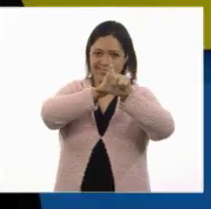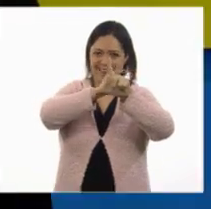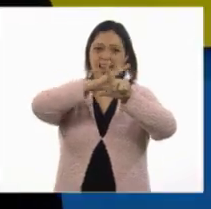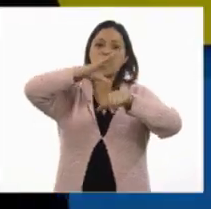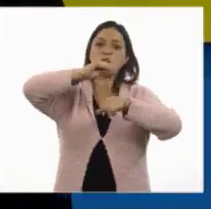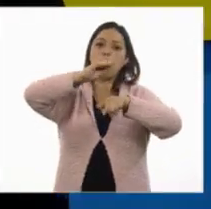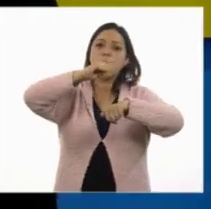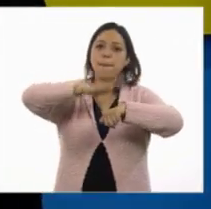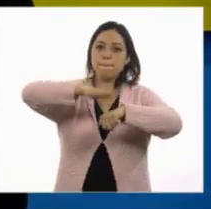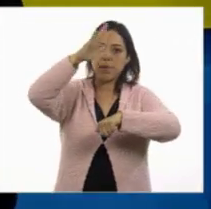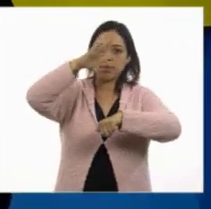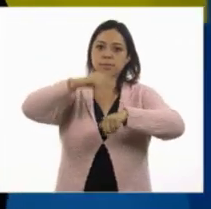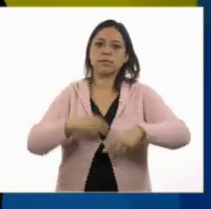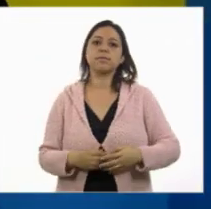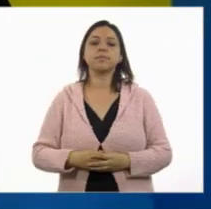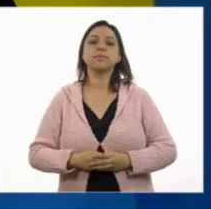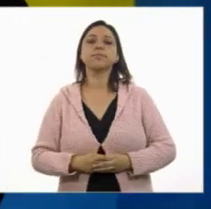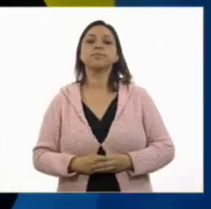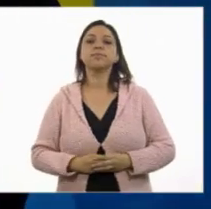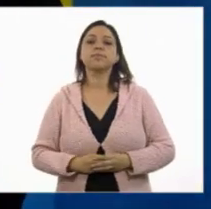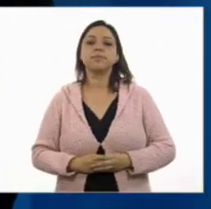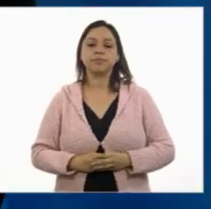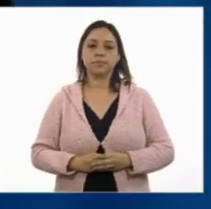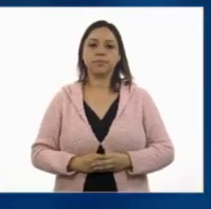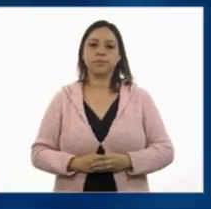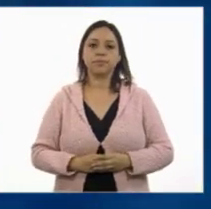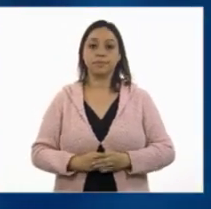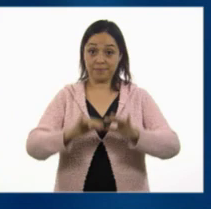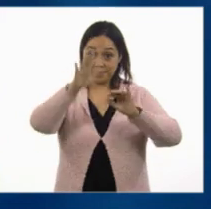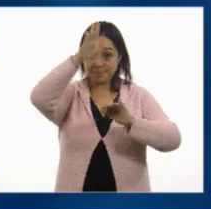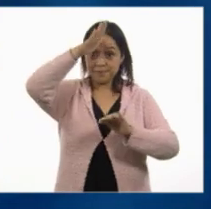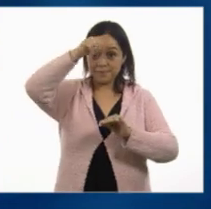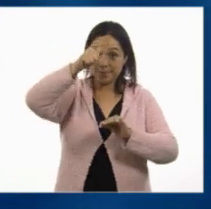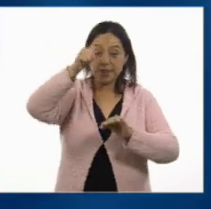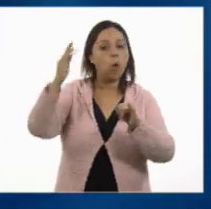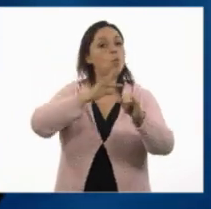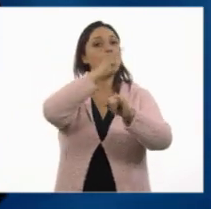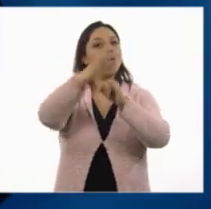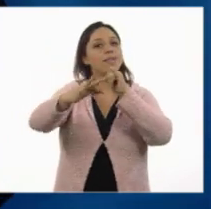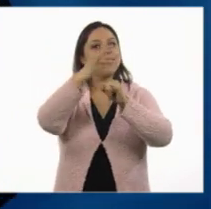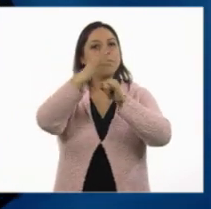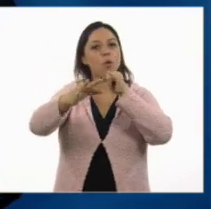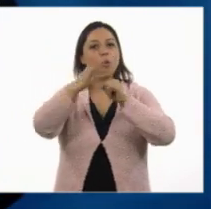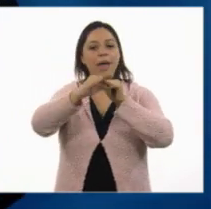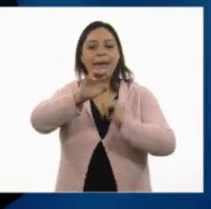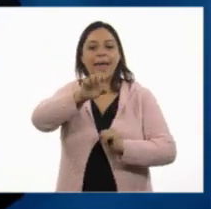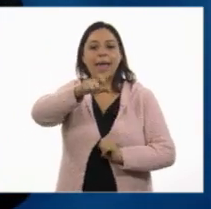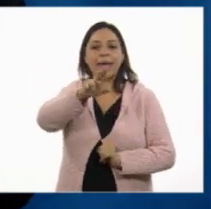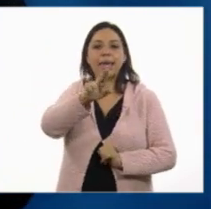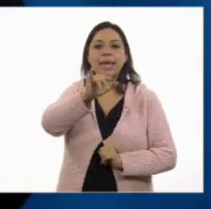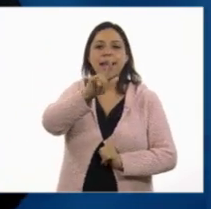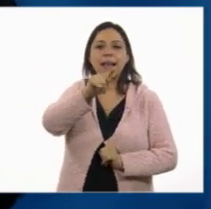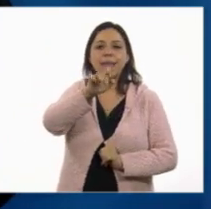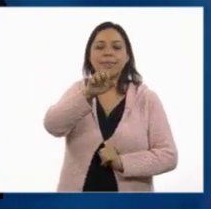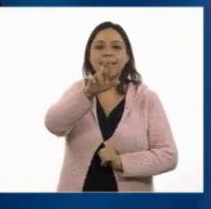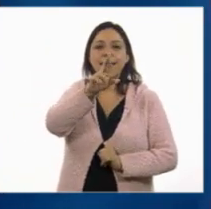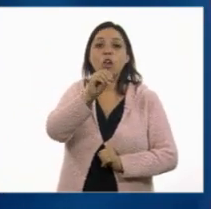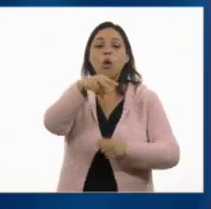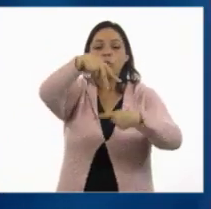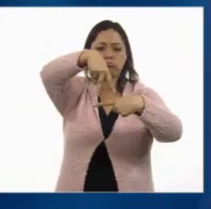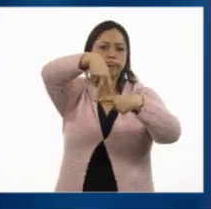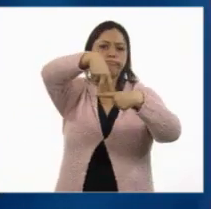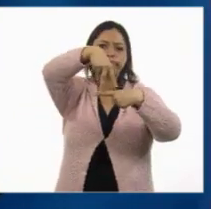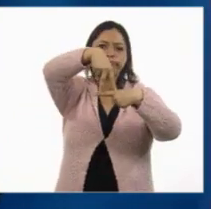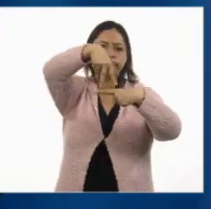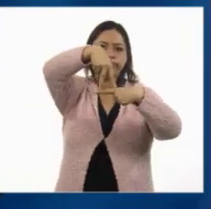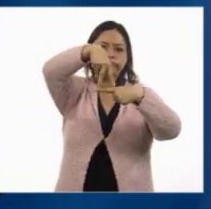triángulo en el interior. ¿Sale? Y por último tenemos el equilátero. Una característica, ¿cuál es del